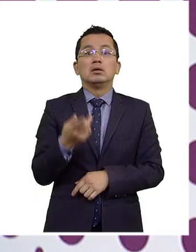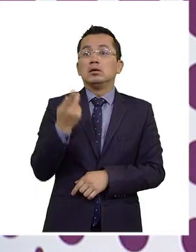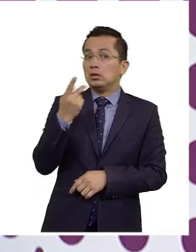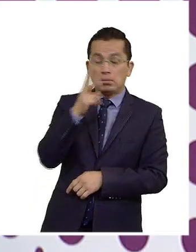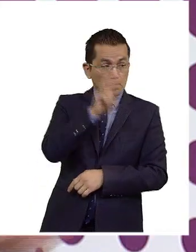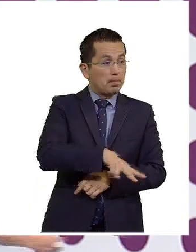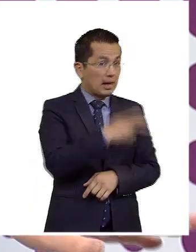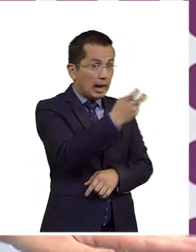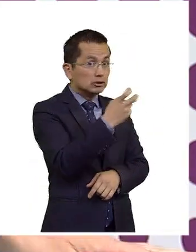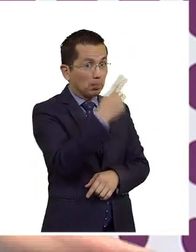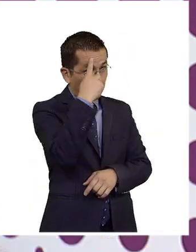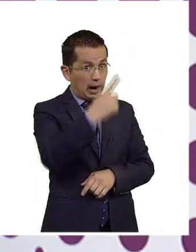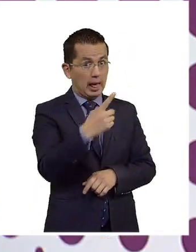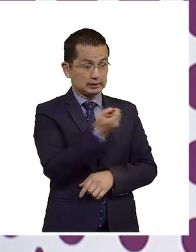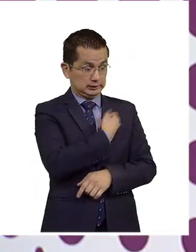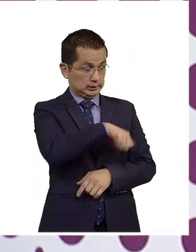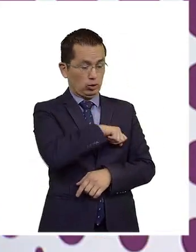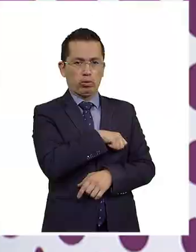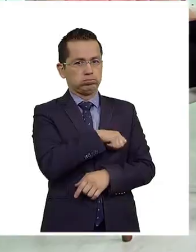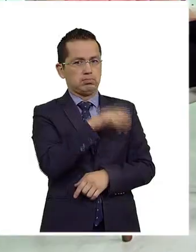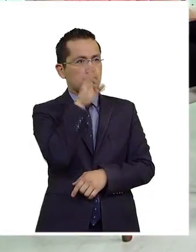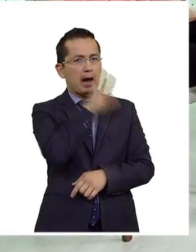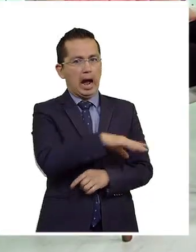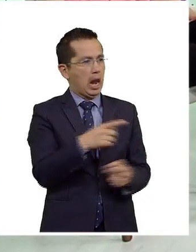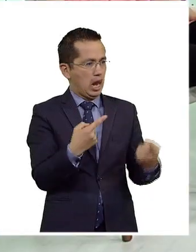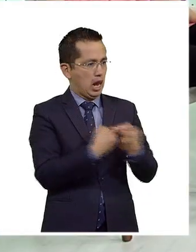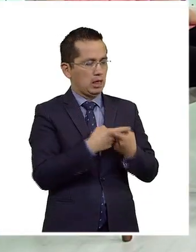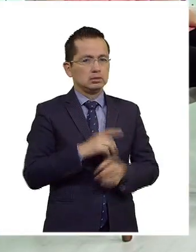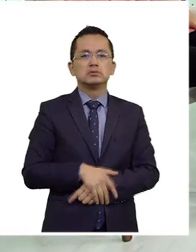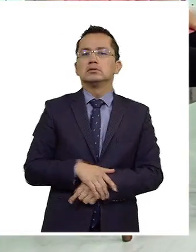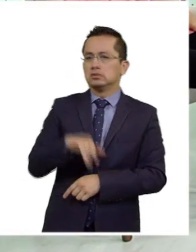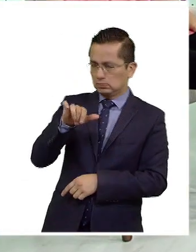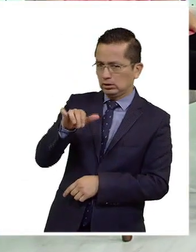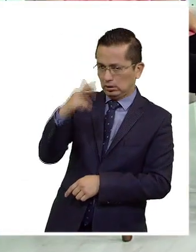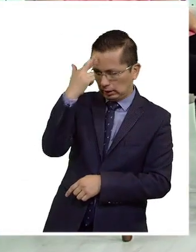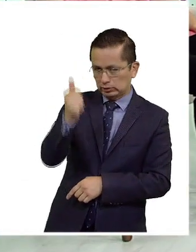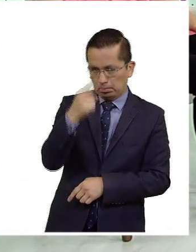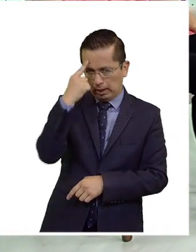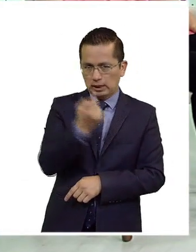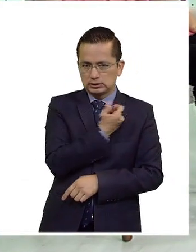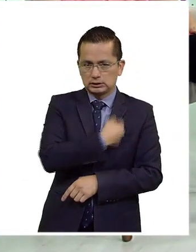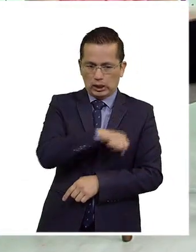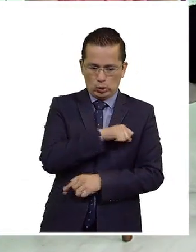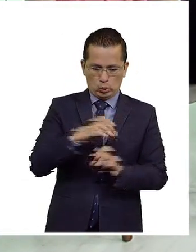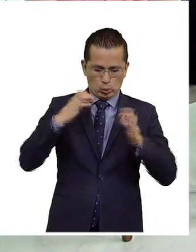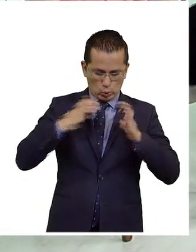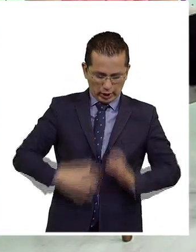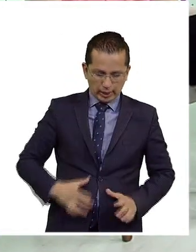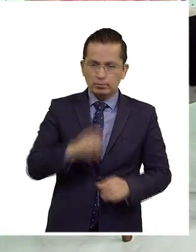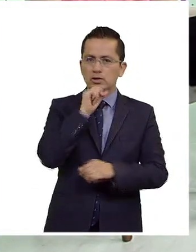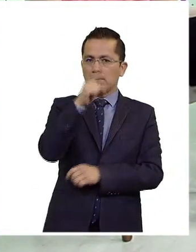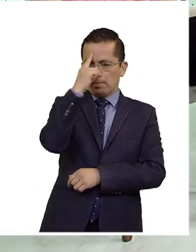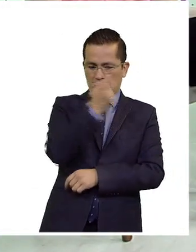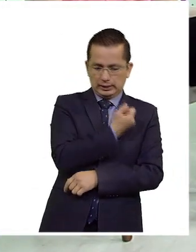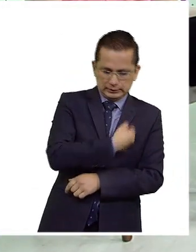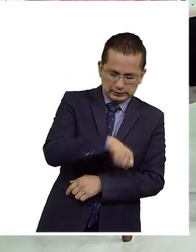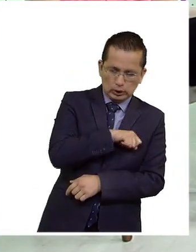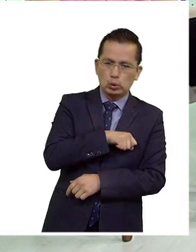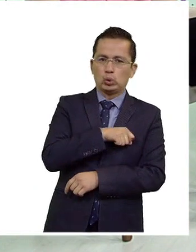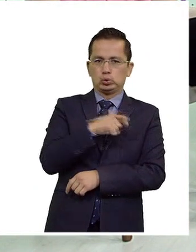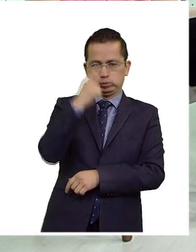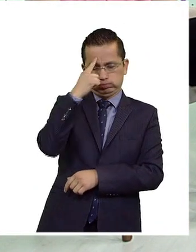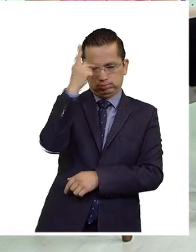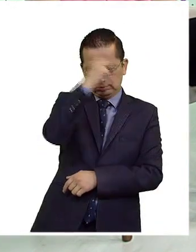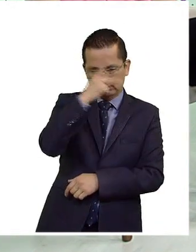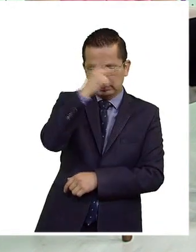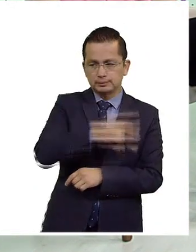tarde o temprano en en su salud emocional por el bullying, pero además en su salud física por el tema que por supuesto, del baño, ¿no? Porque prefieren no ir al baño,